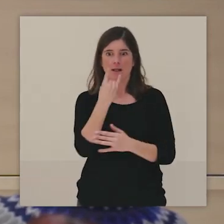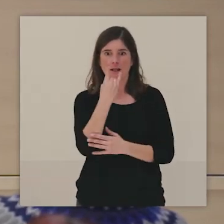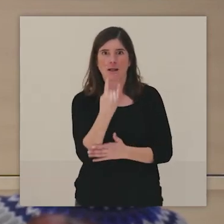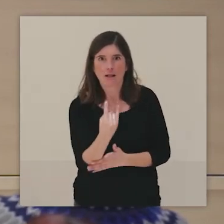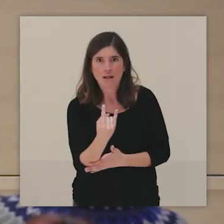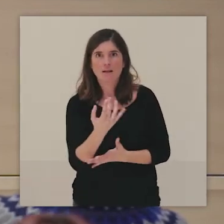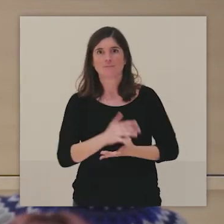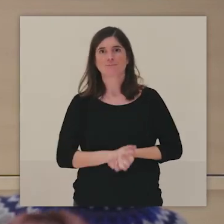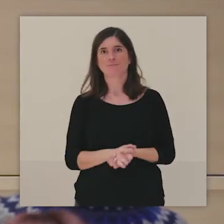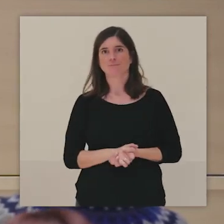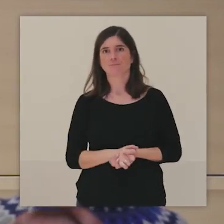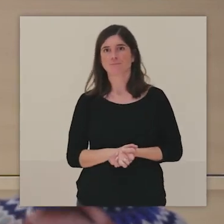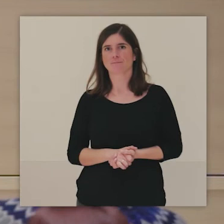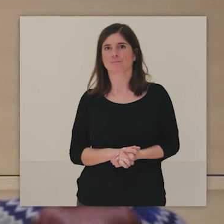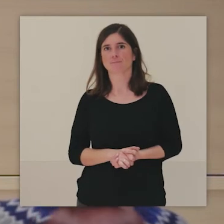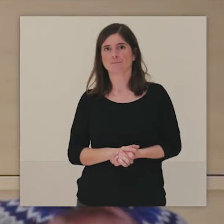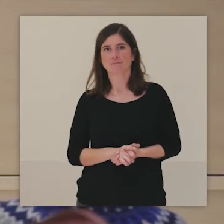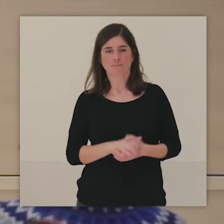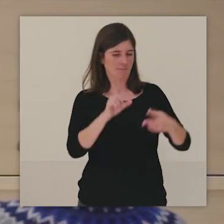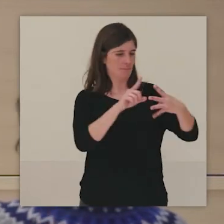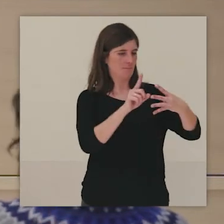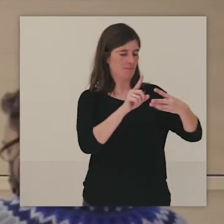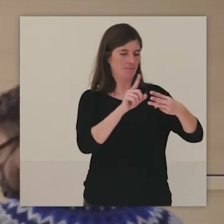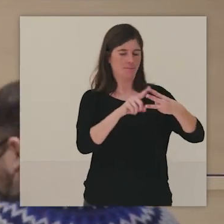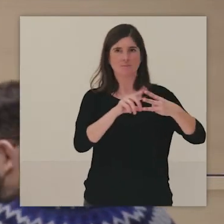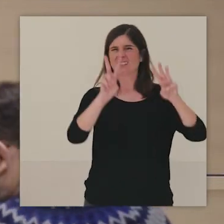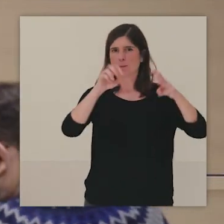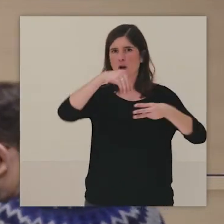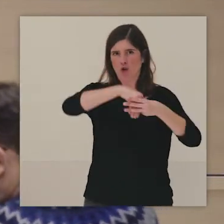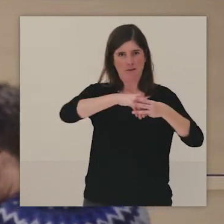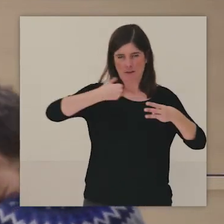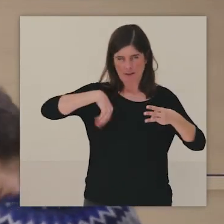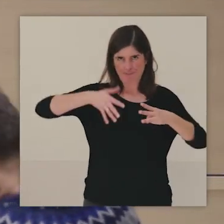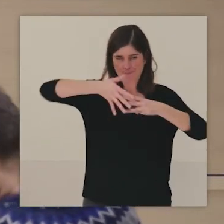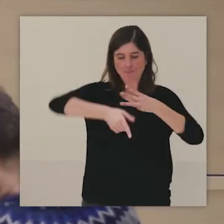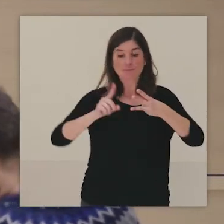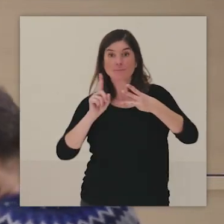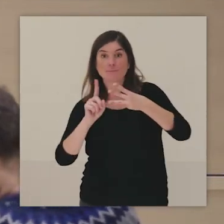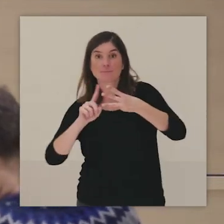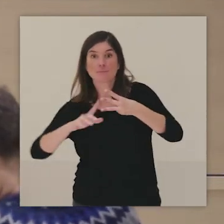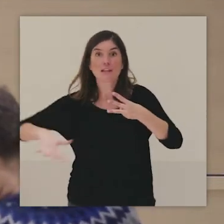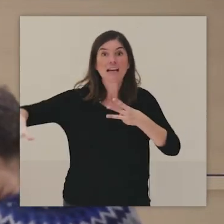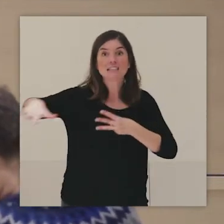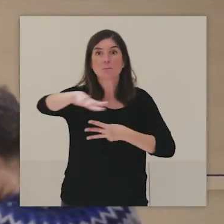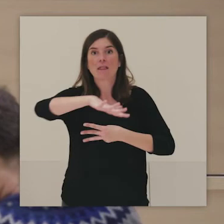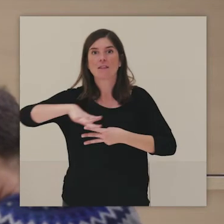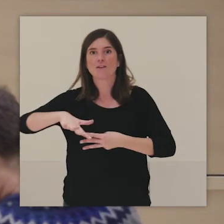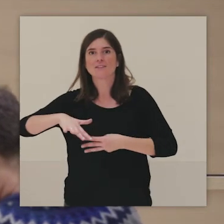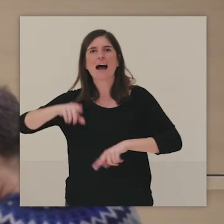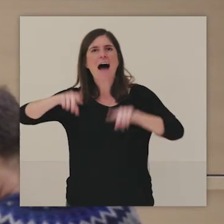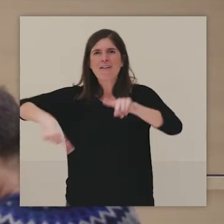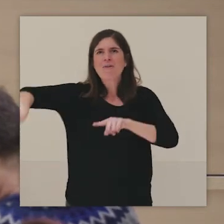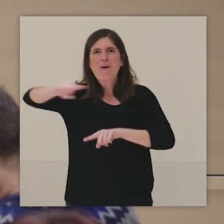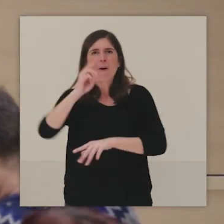hacia lo que buscan las personas. Vamos con la segunda herramienta, los espacios. ¿Cuántas veces hemos ido a un parking y hemos